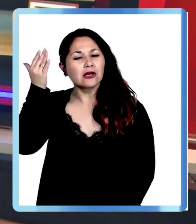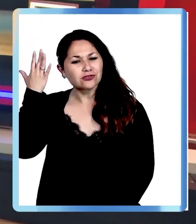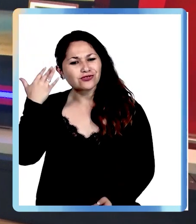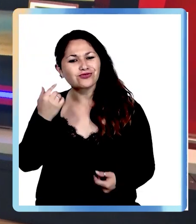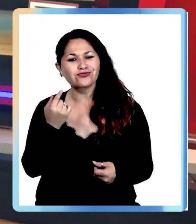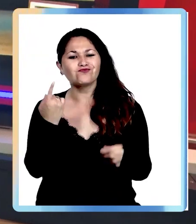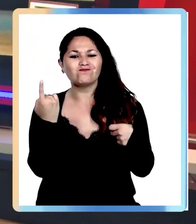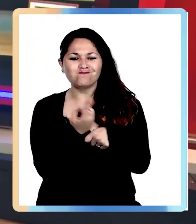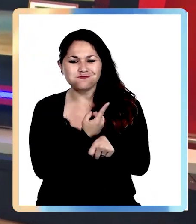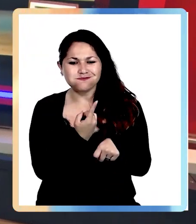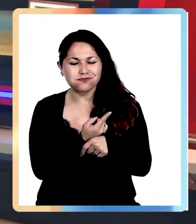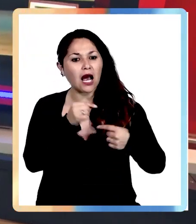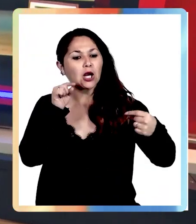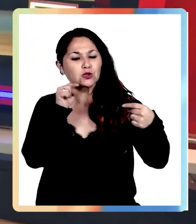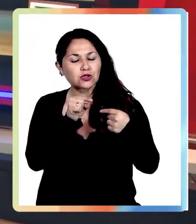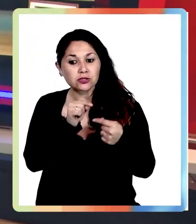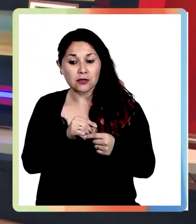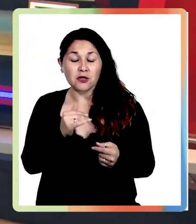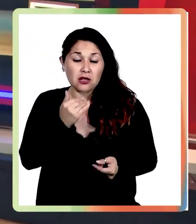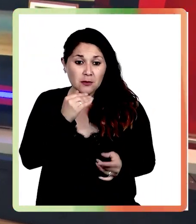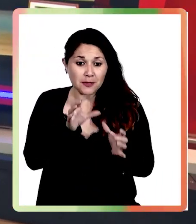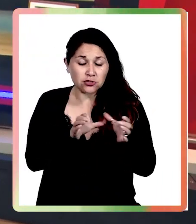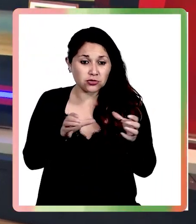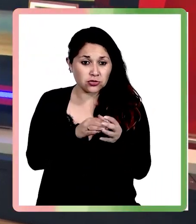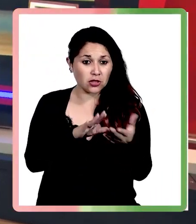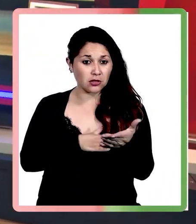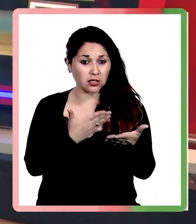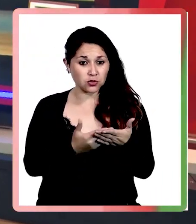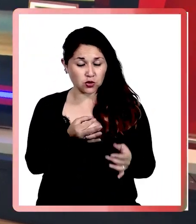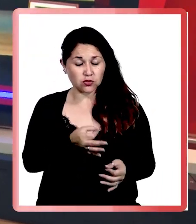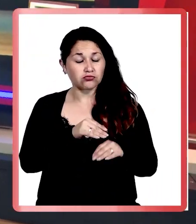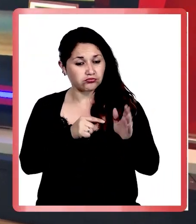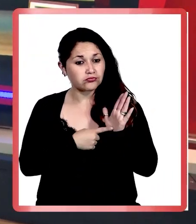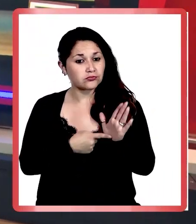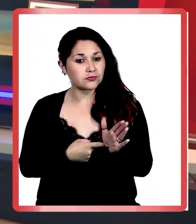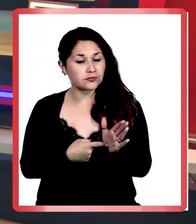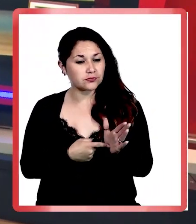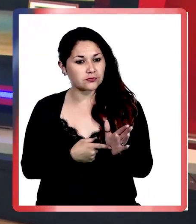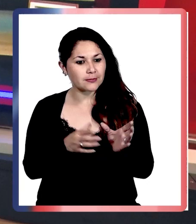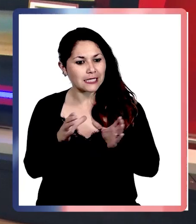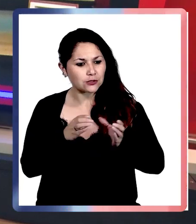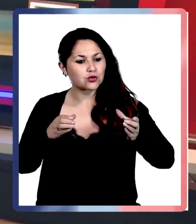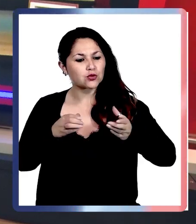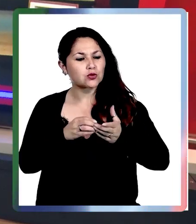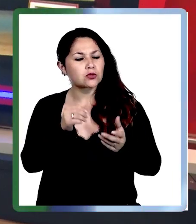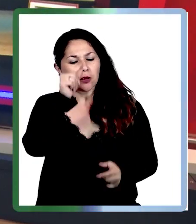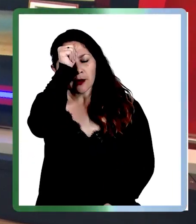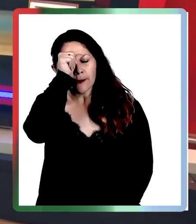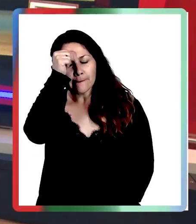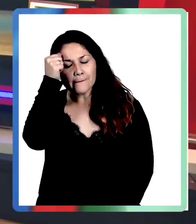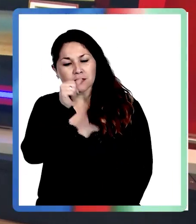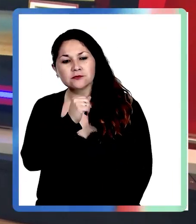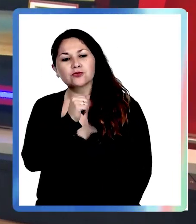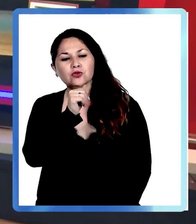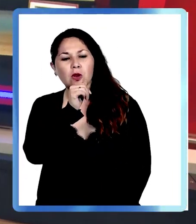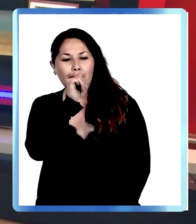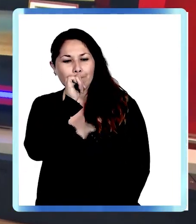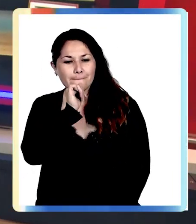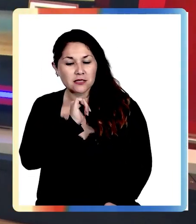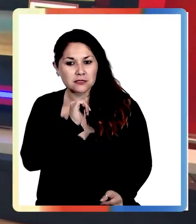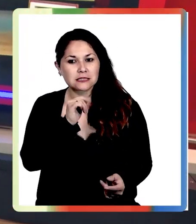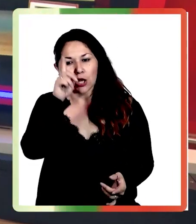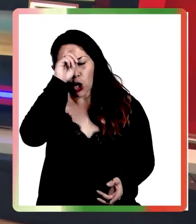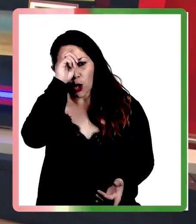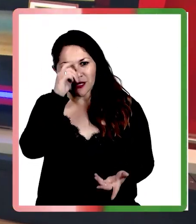viene discutiendo y los propios gremios de la salud así lo han puesto sobre la mesa. En un equipo clínico intervienen por lo menos